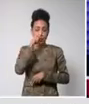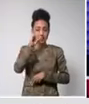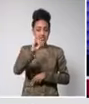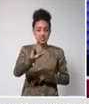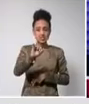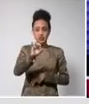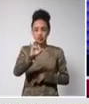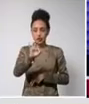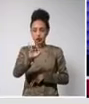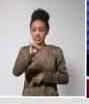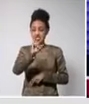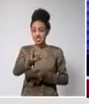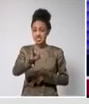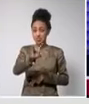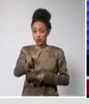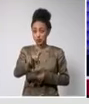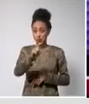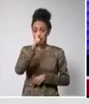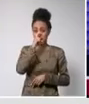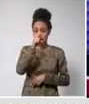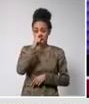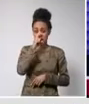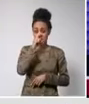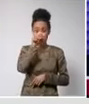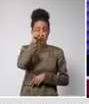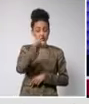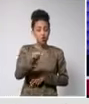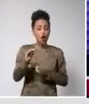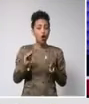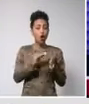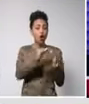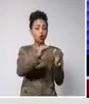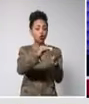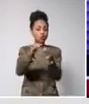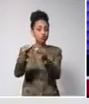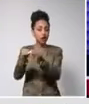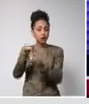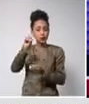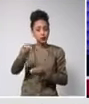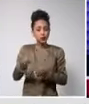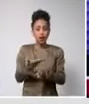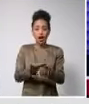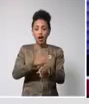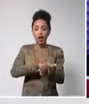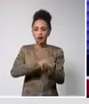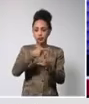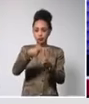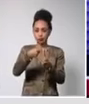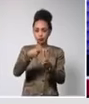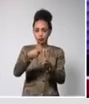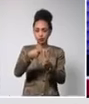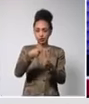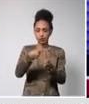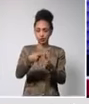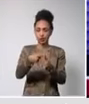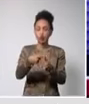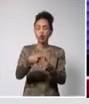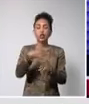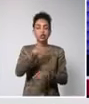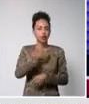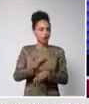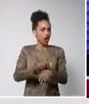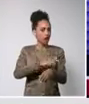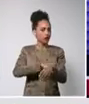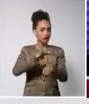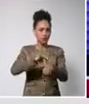edad, contacto de un caso ya confirmado, con antecedentes de padecer